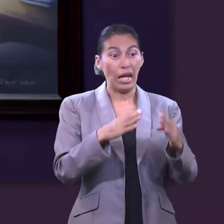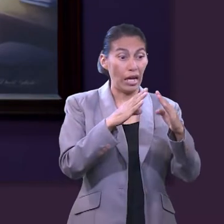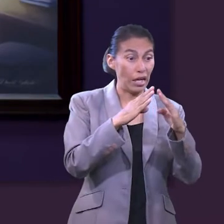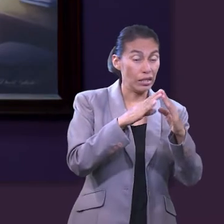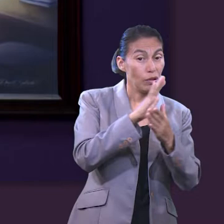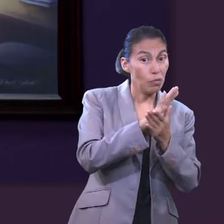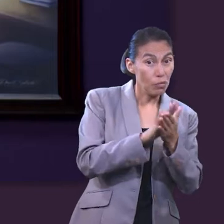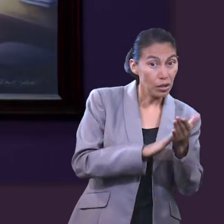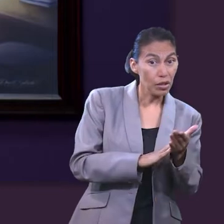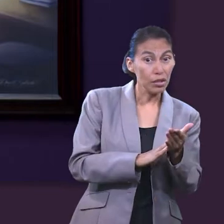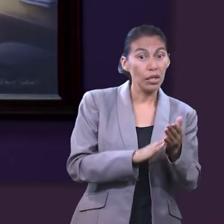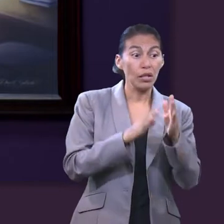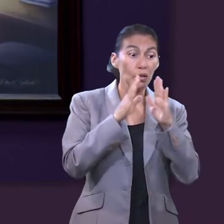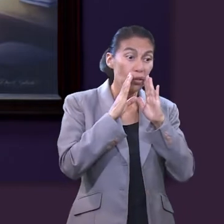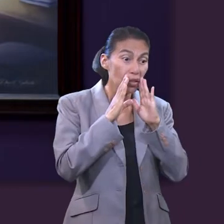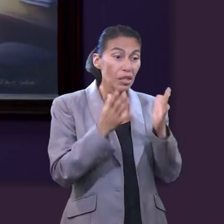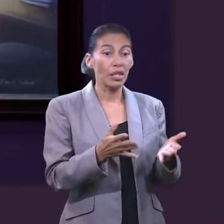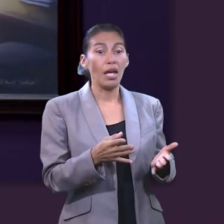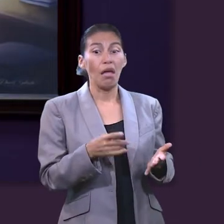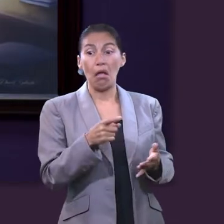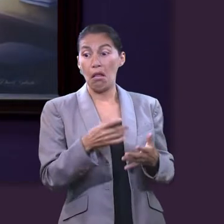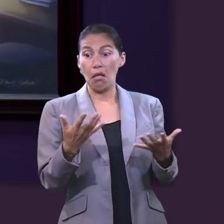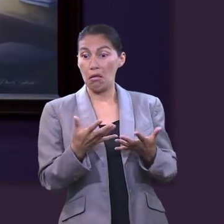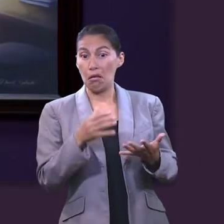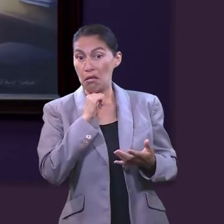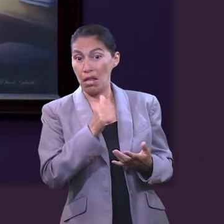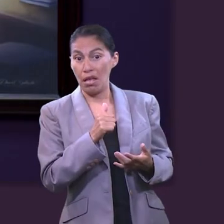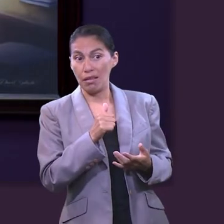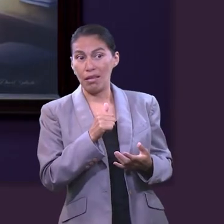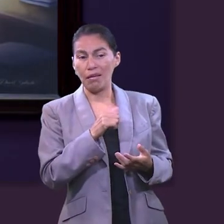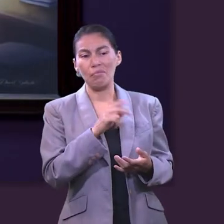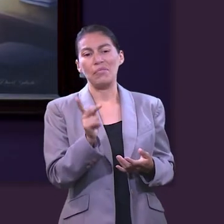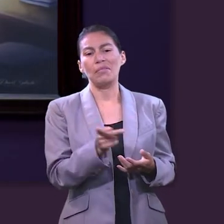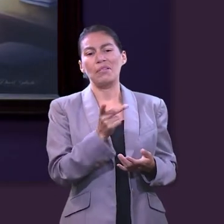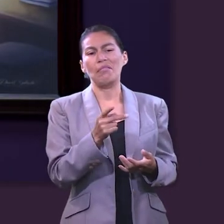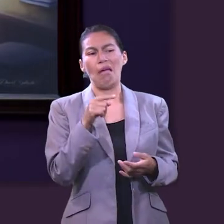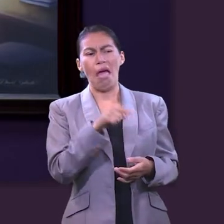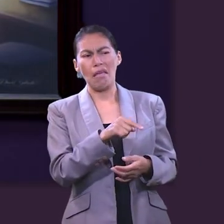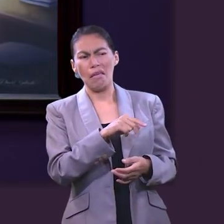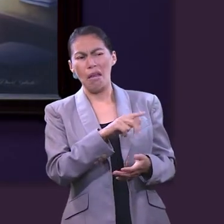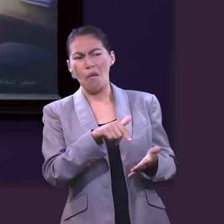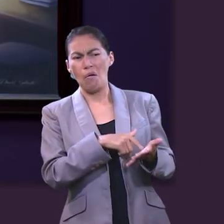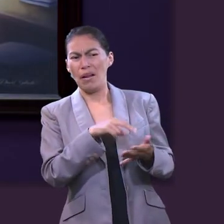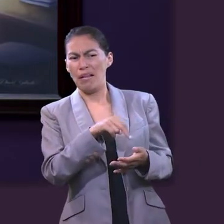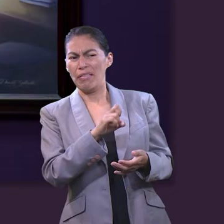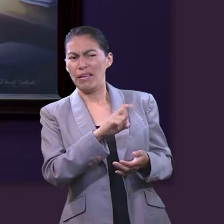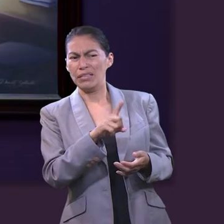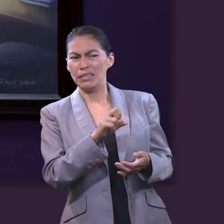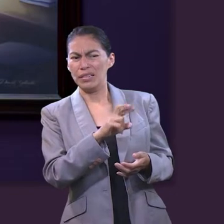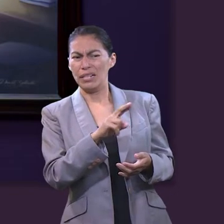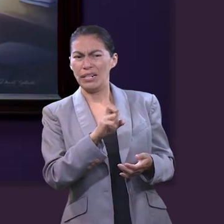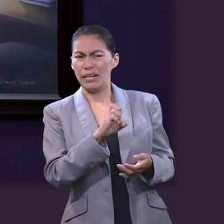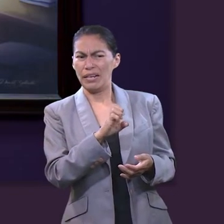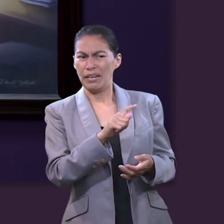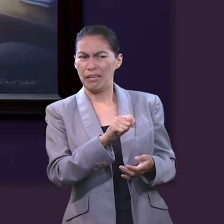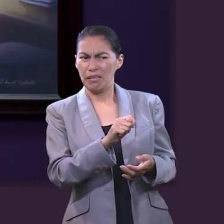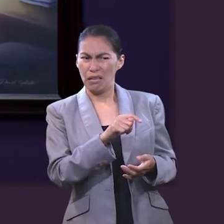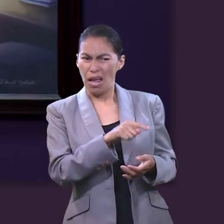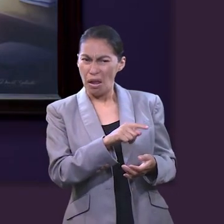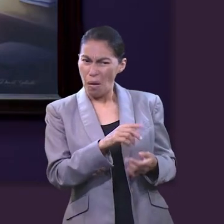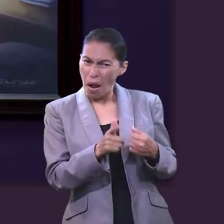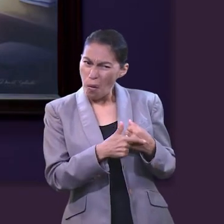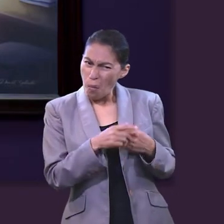Era de una casa humilde, lo criticaban, él ni siquiera había hecho nada y ya de Nazaret puede salir algo bueno, ya lo estaban